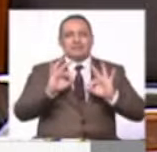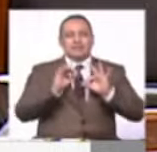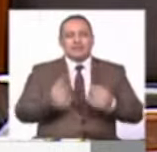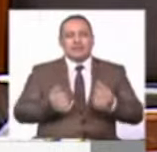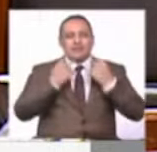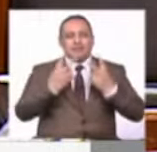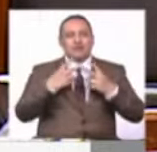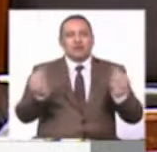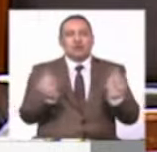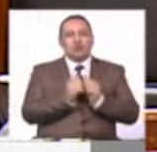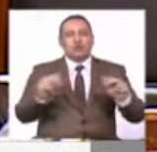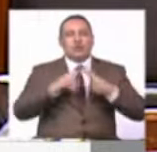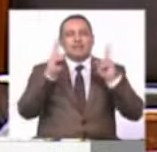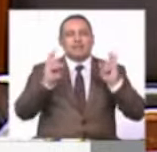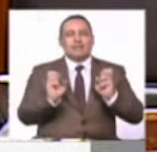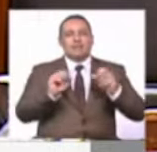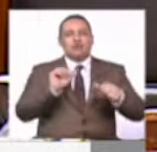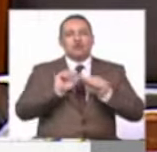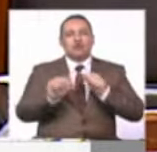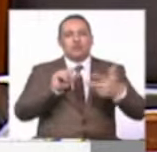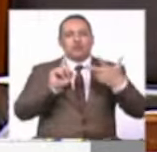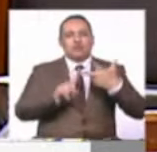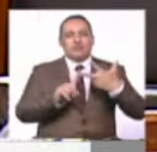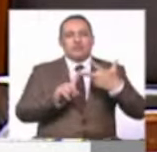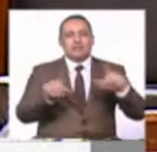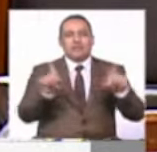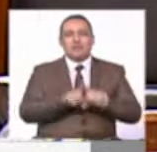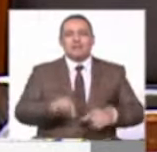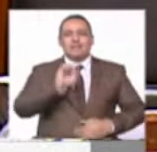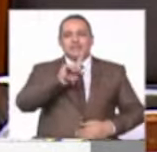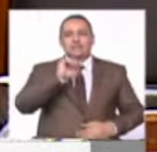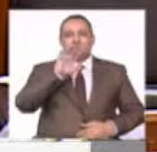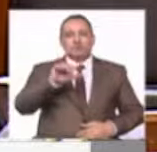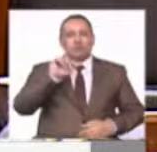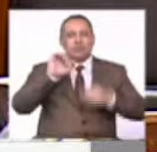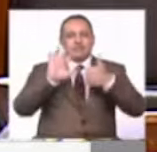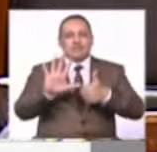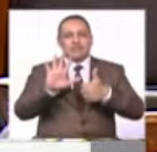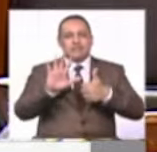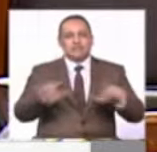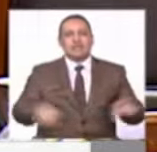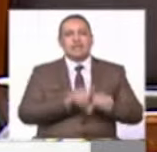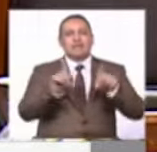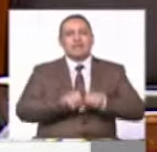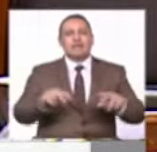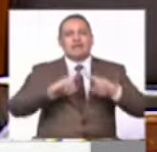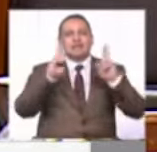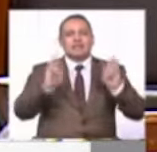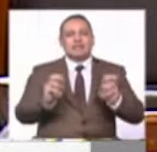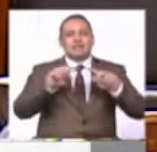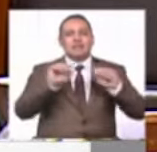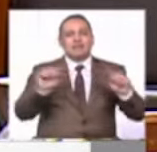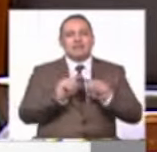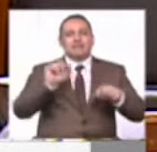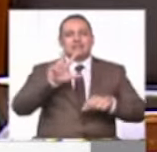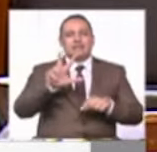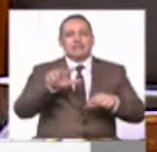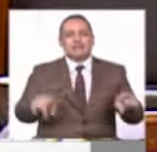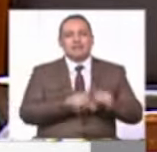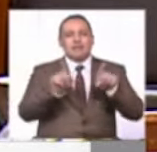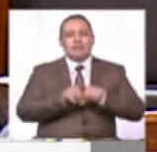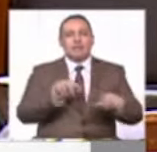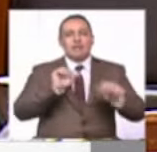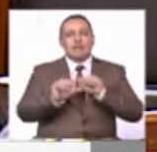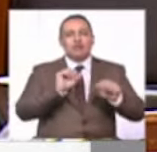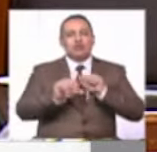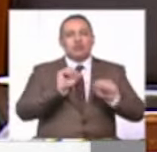al inciso 3 del artículo 156 y el inciso 3 del el artículo